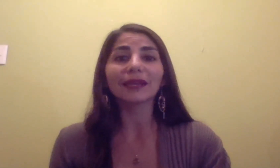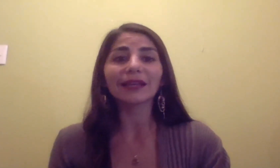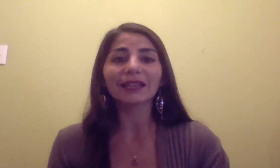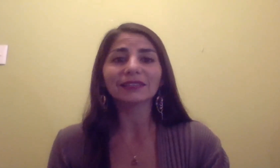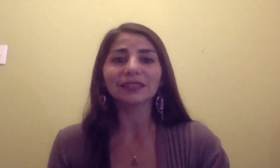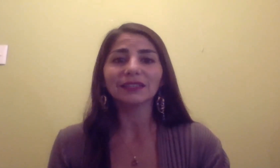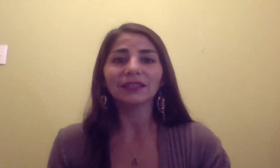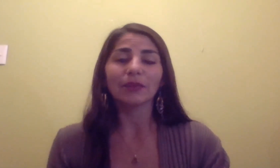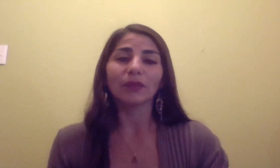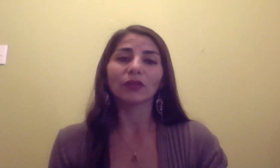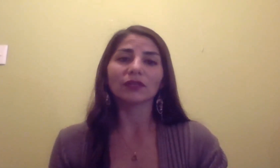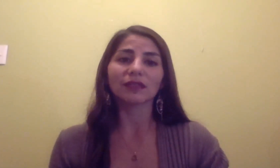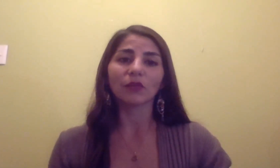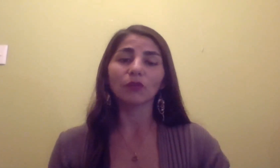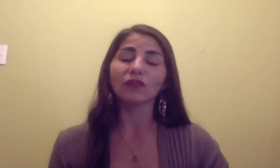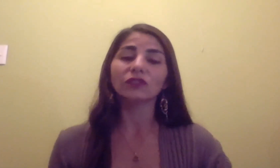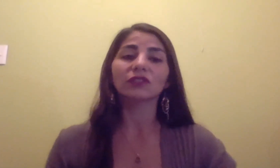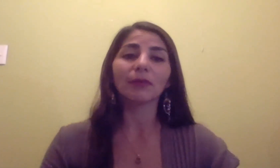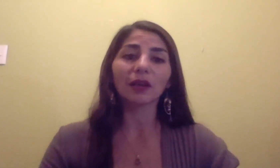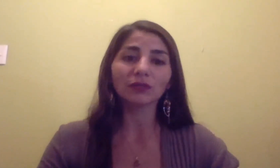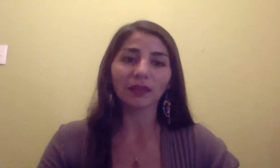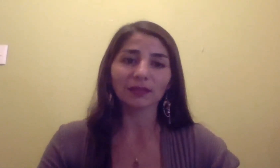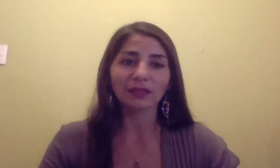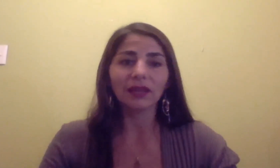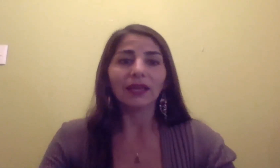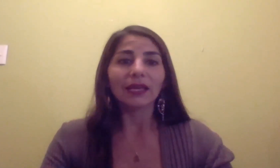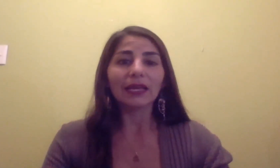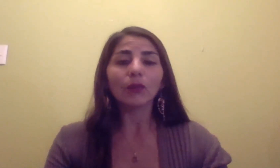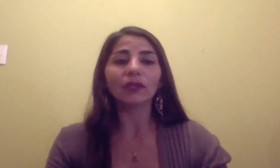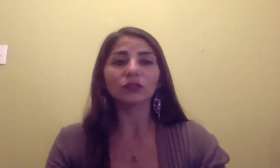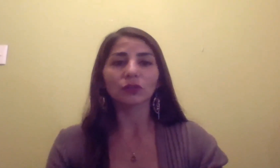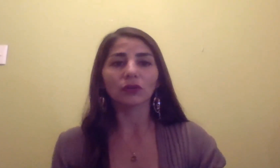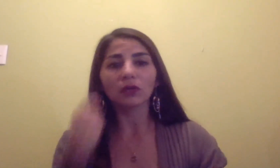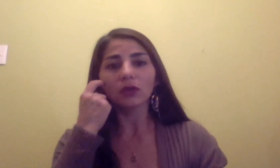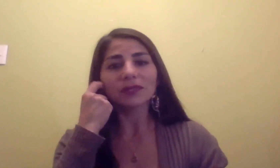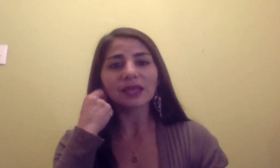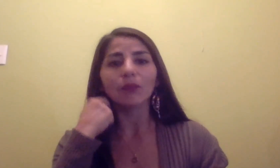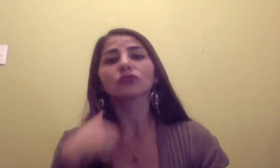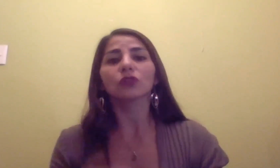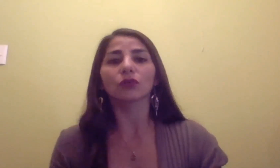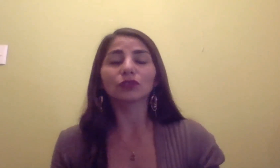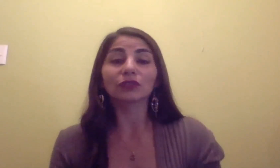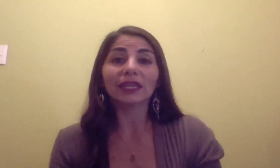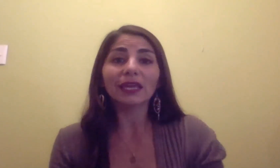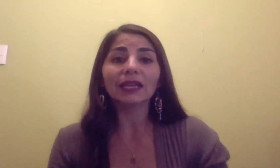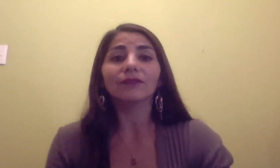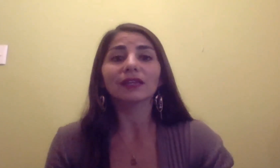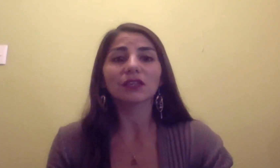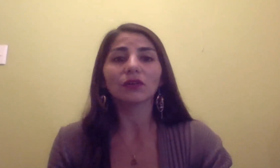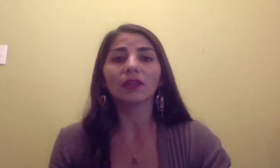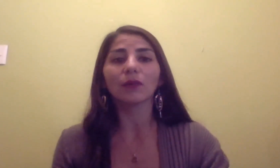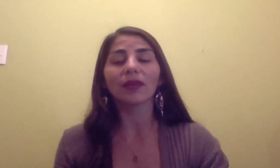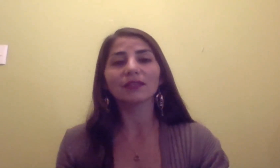esta primera clase. Espero que sea muy provechosa para ustedes. Les cuento, hoy comenzamos con nuestro